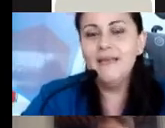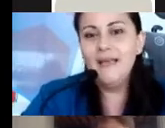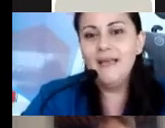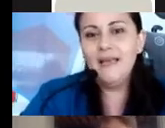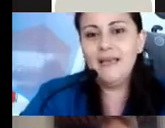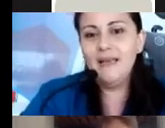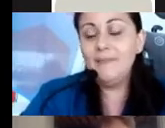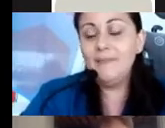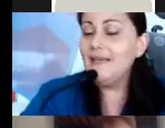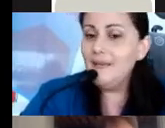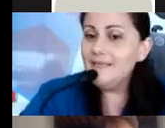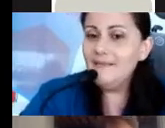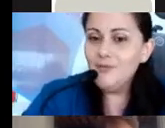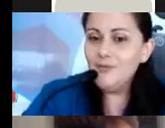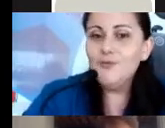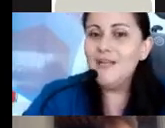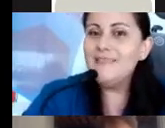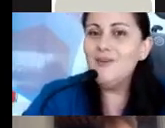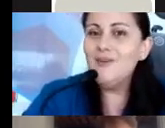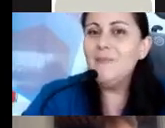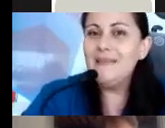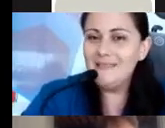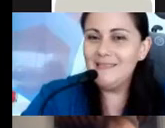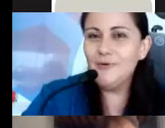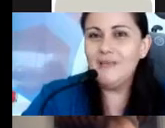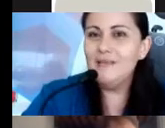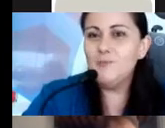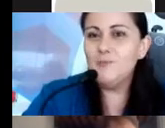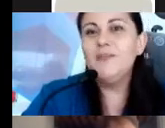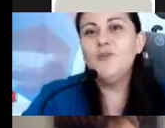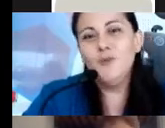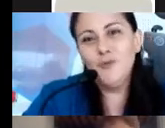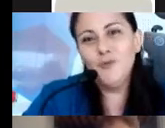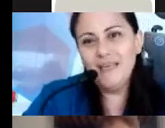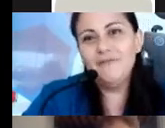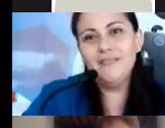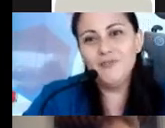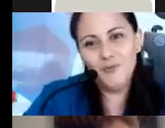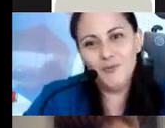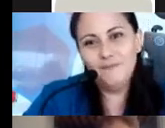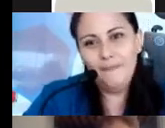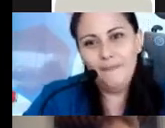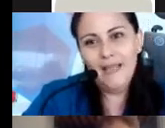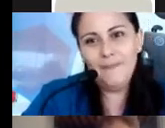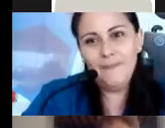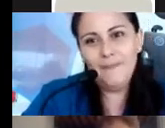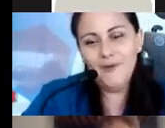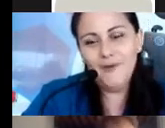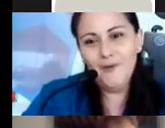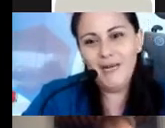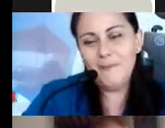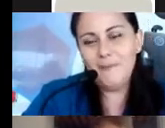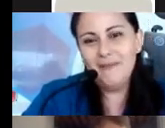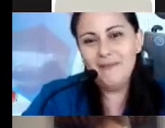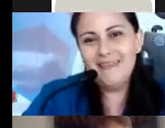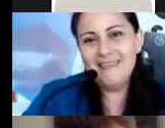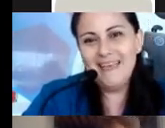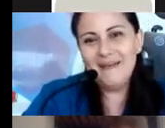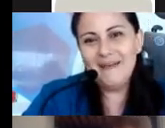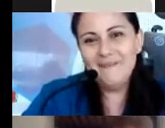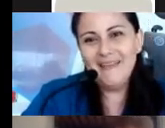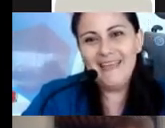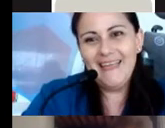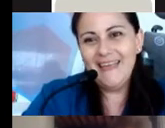realidad. Lamentablemente Víctor usó la silla un mes porque después le dio neumonía y falleció. Pero la mamá me